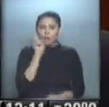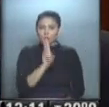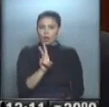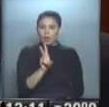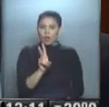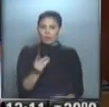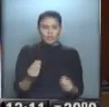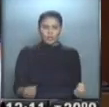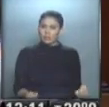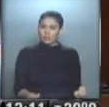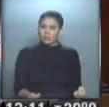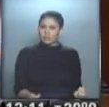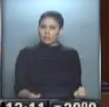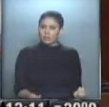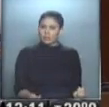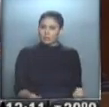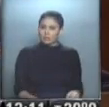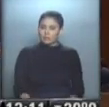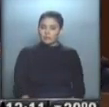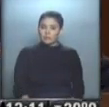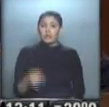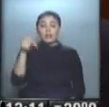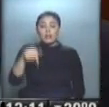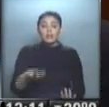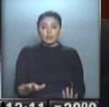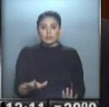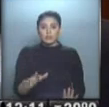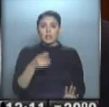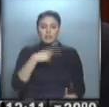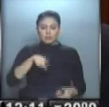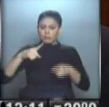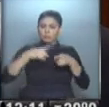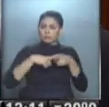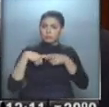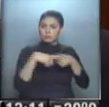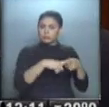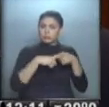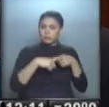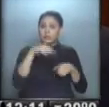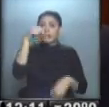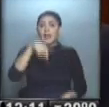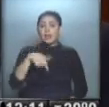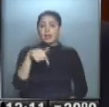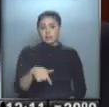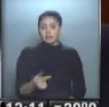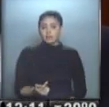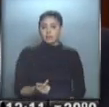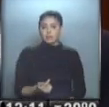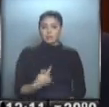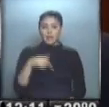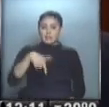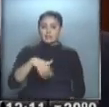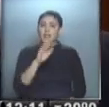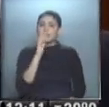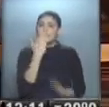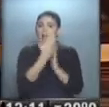Comunicación Audiovisual? El punto es que discutieron que esta era las que se otorgaban